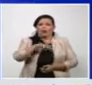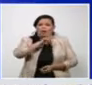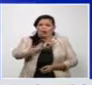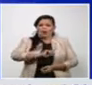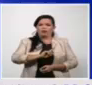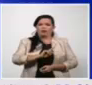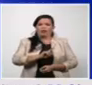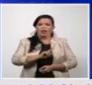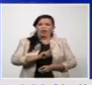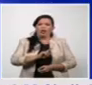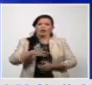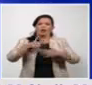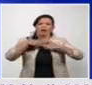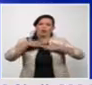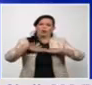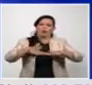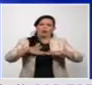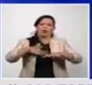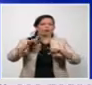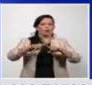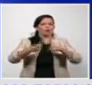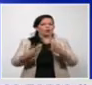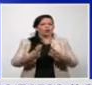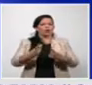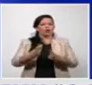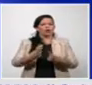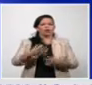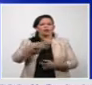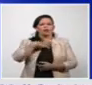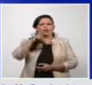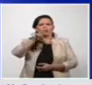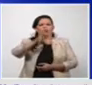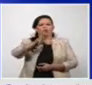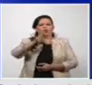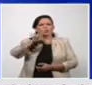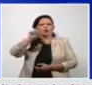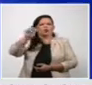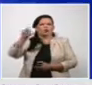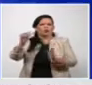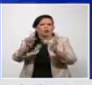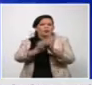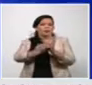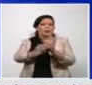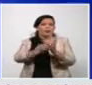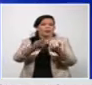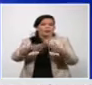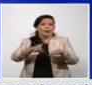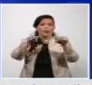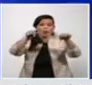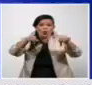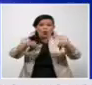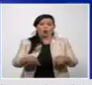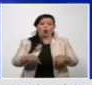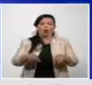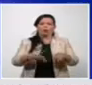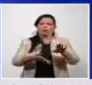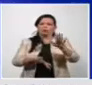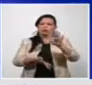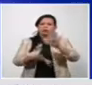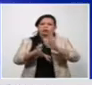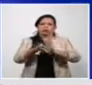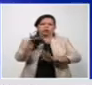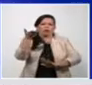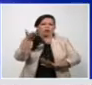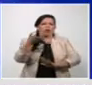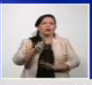¿no? Porque habíamos, creo que eran 200.000 o algo así, lo confirmado, pero ya nuevamente hoy se confirman en el mundo